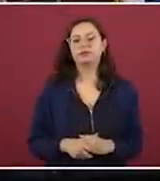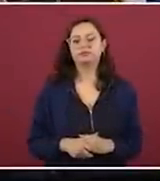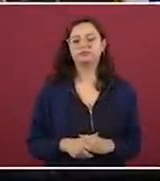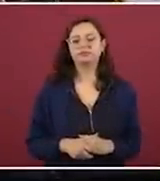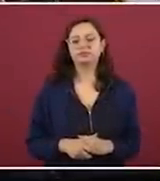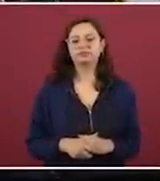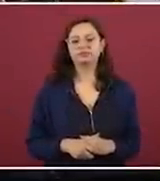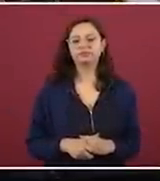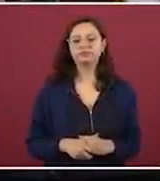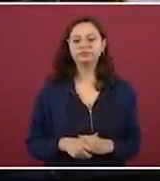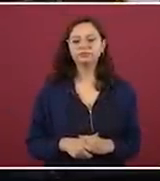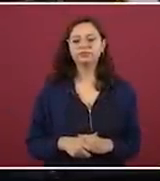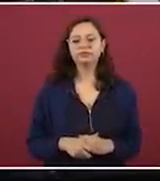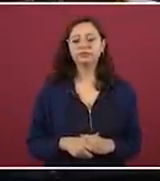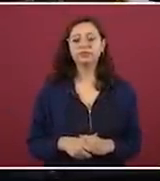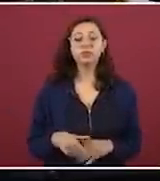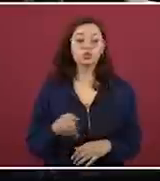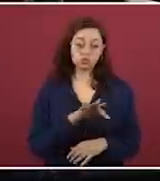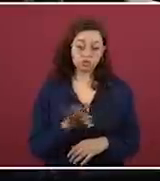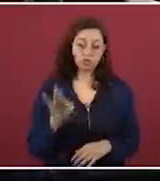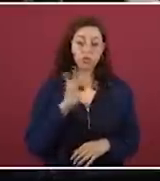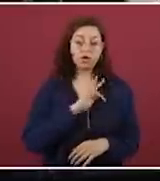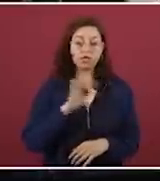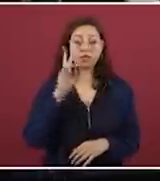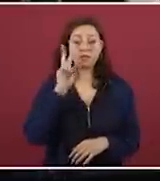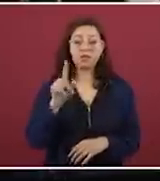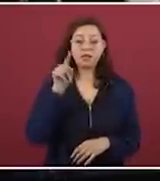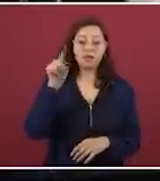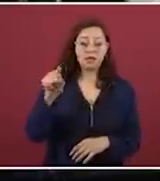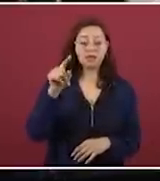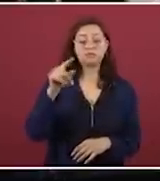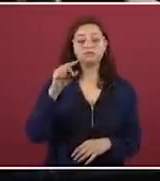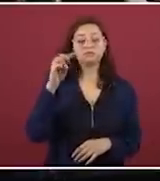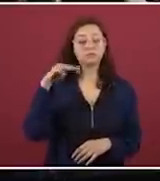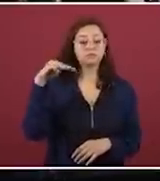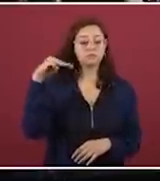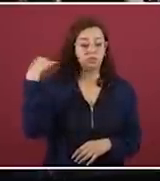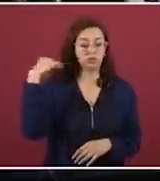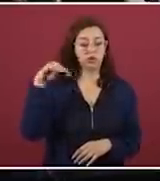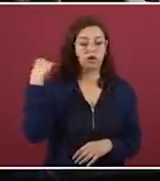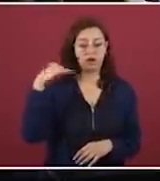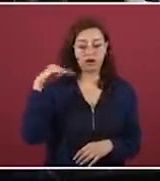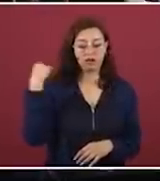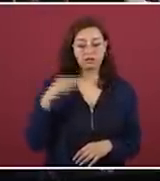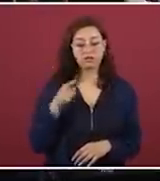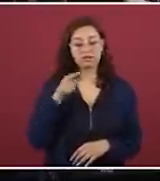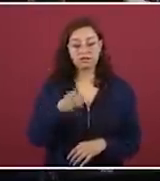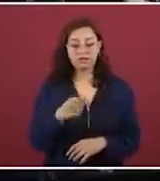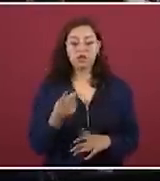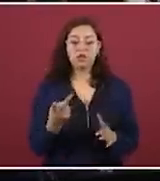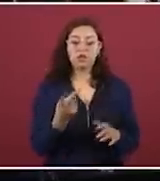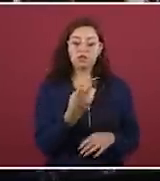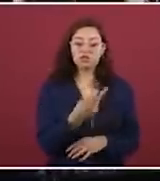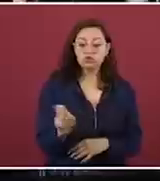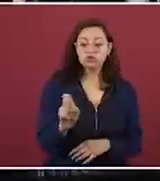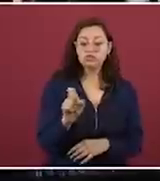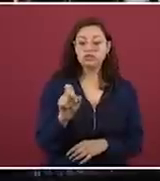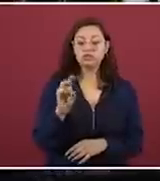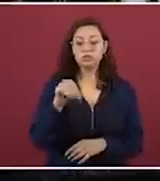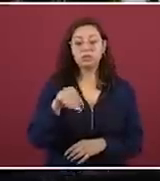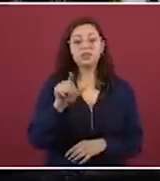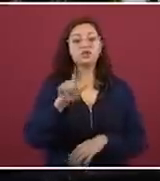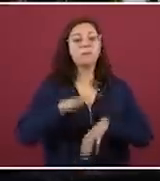Si ustedes ven, nada más como un ejemplo, aquí en Michoacán, en Morelia, esta gasolinera tiene una bomba que está dando 200 mililitros de